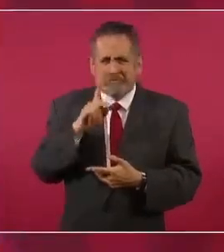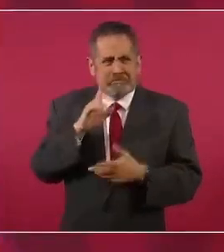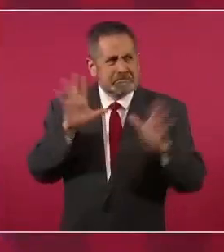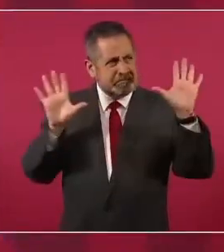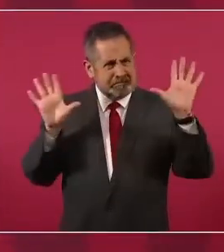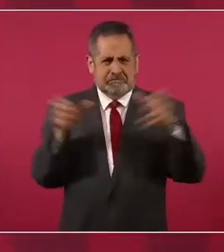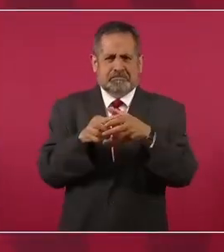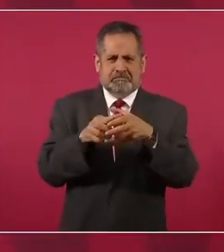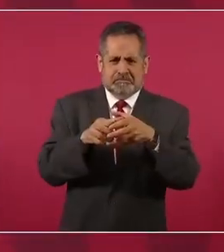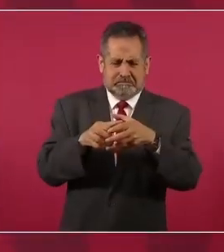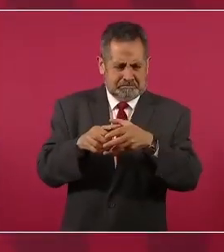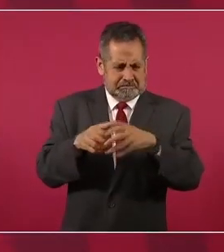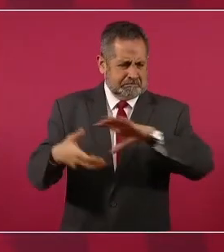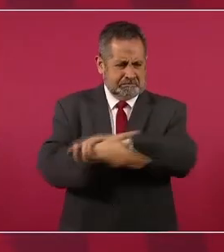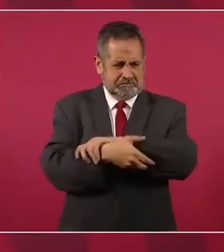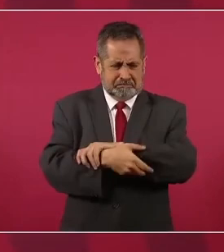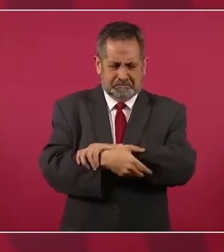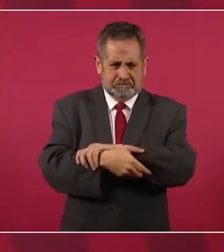acuerdo